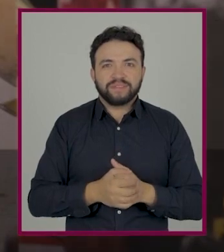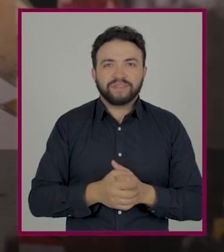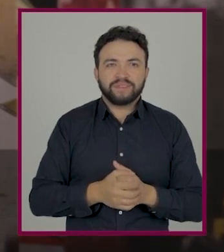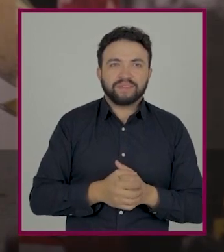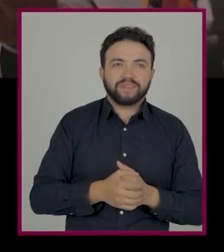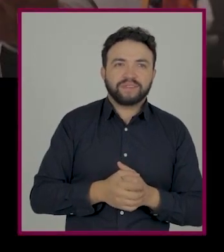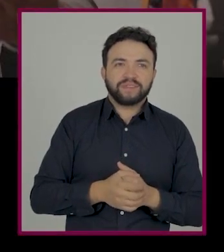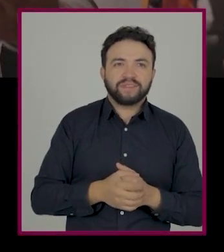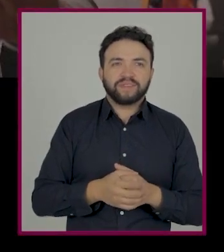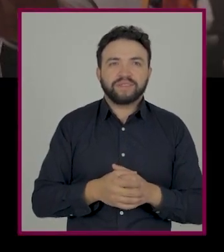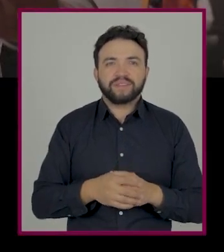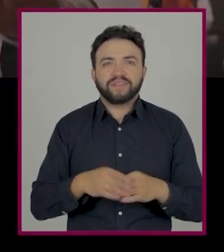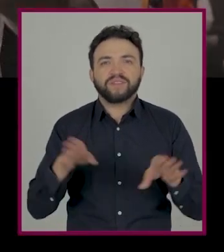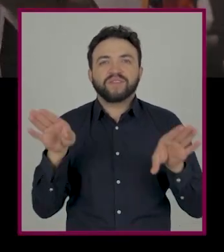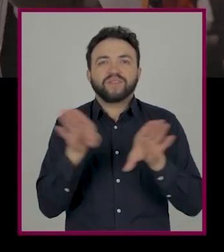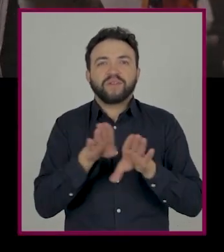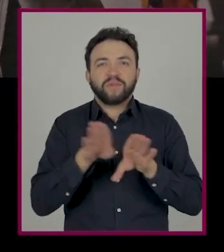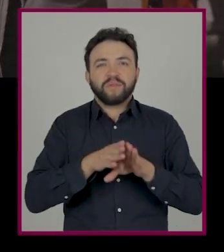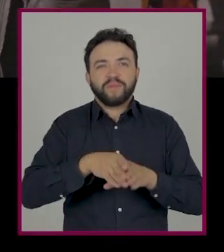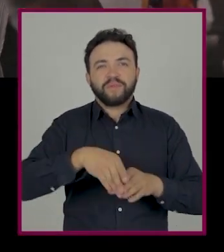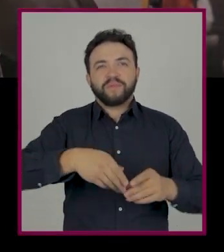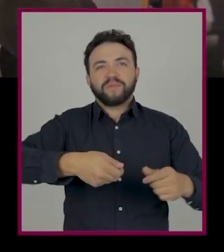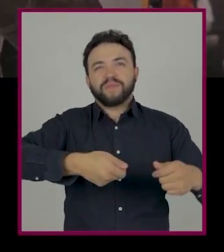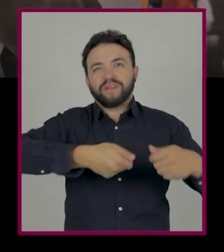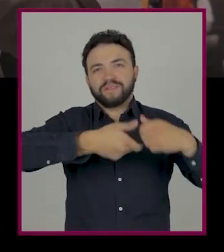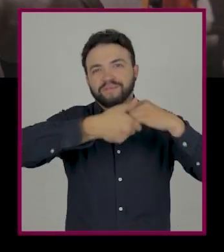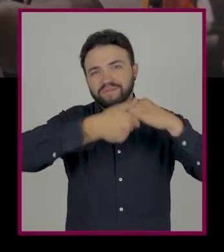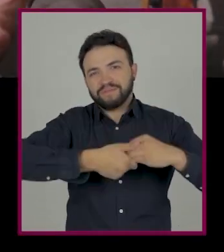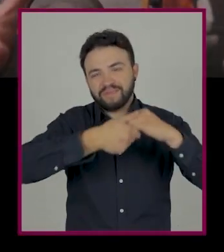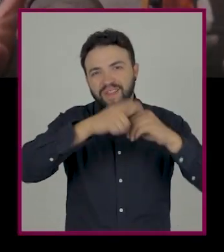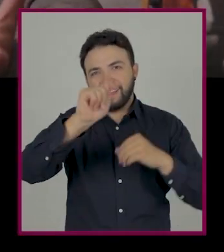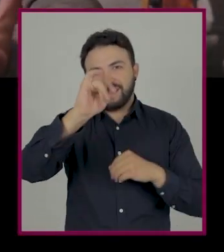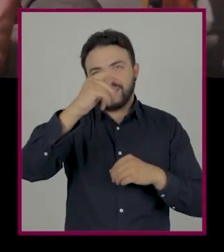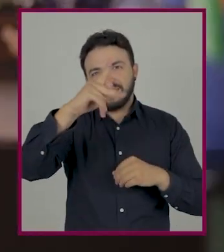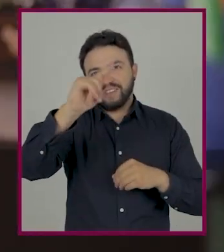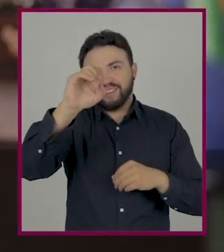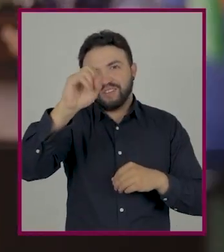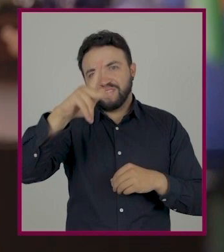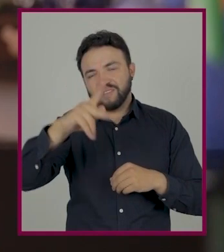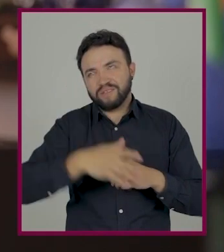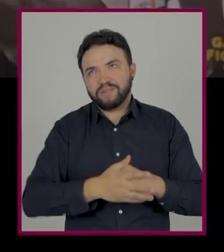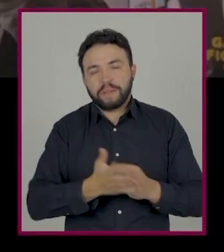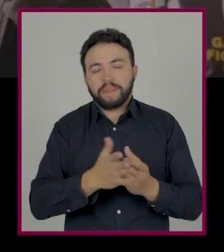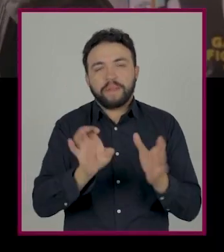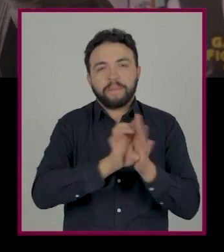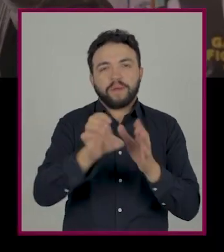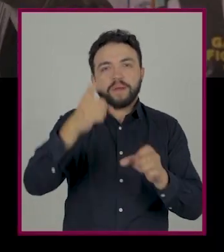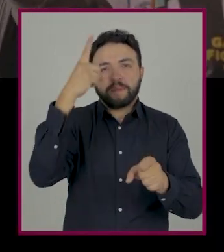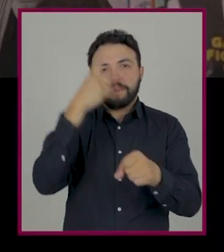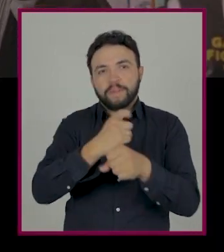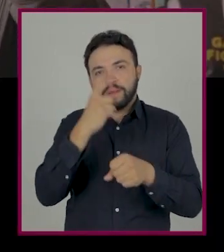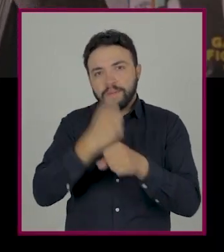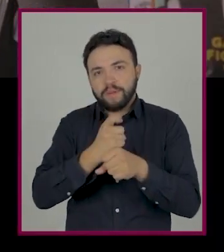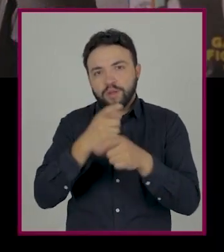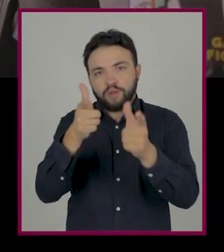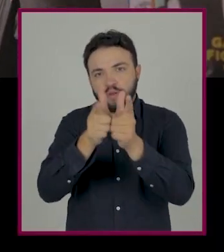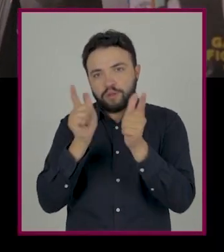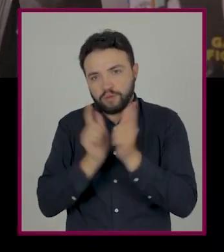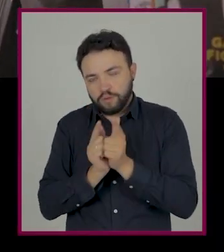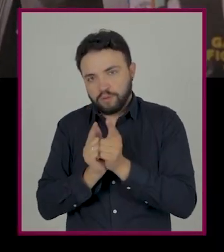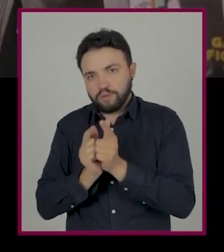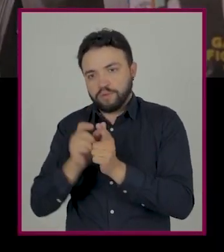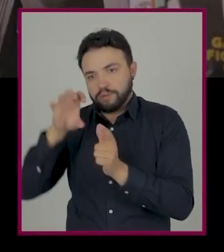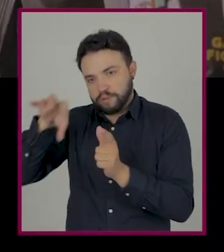Como el meme. ¿Cuál meme? El de los tipos que se dan la mano. ¿Eh? Por ejemplo, el primer